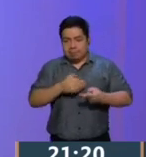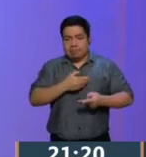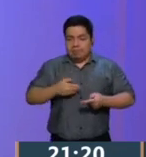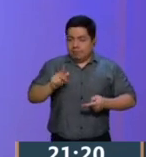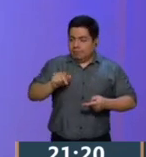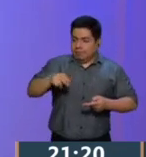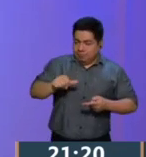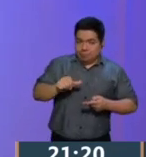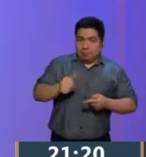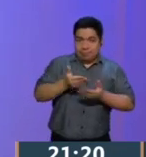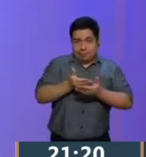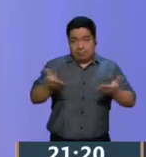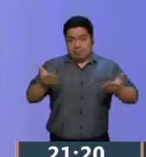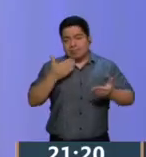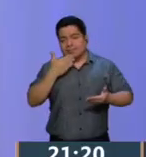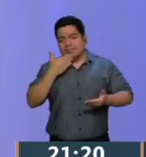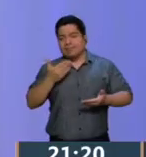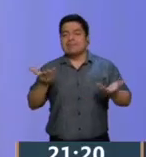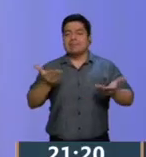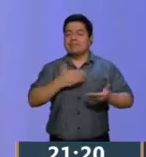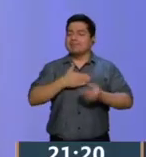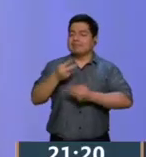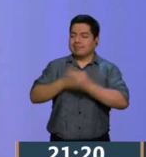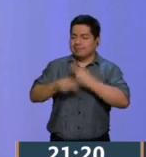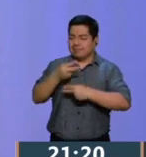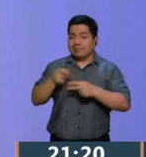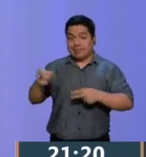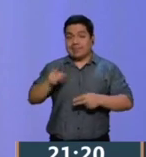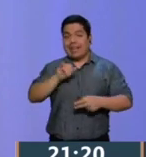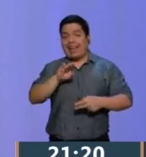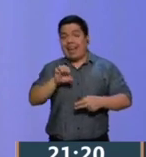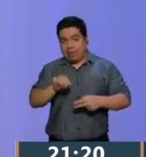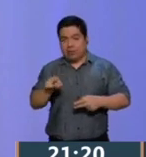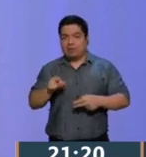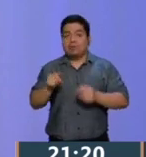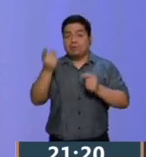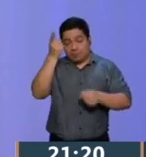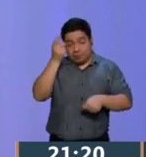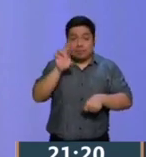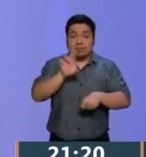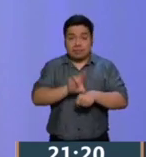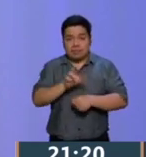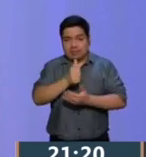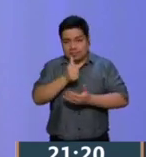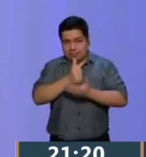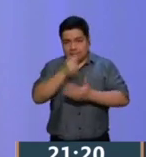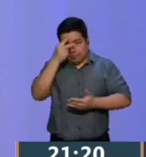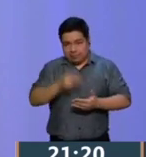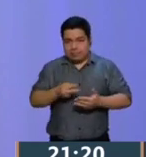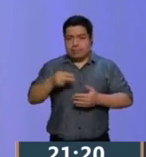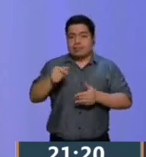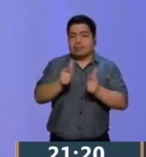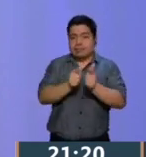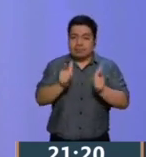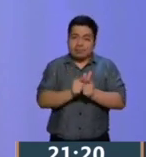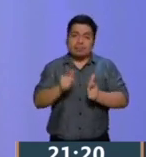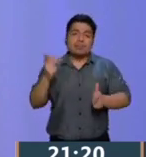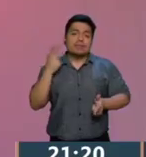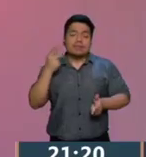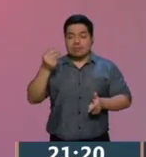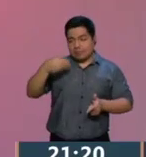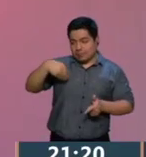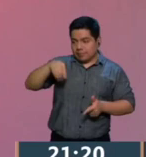Qué bueno que nos acompañes. También le doy la bienvenida a Alejandro Piña. Él es dirigente estatal en la Ciudad de México de Movimiento Ciudadano. Así es, muy buenas